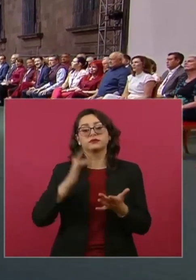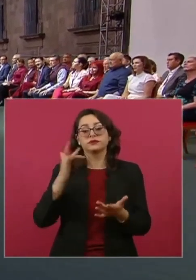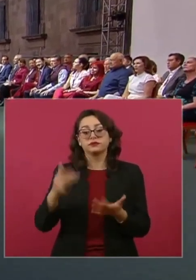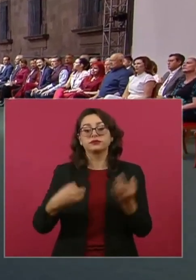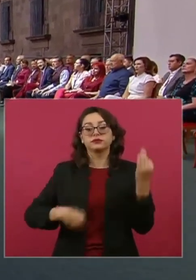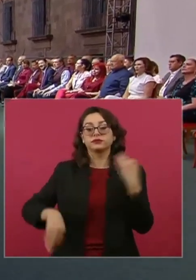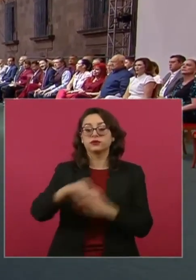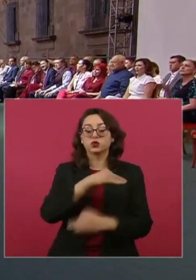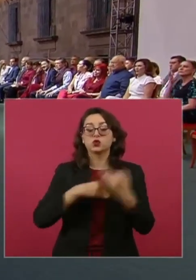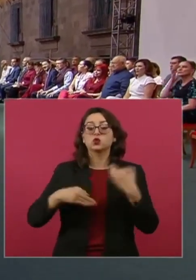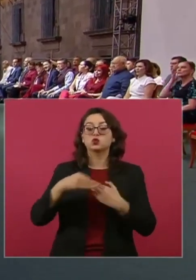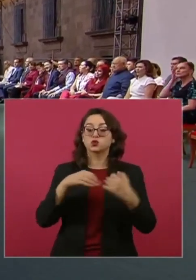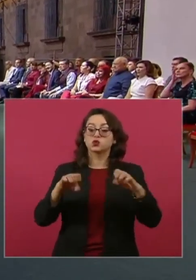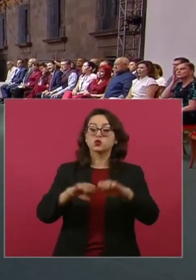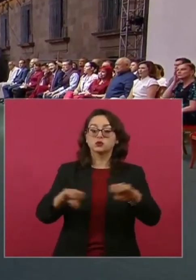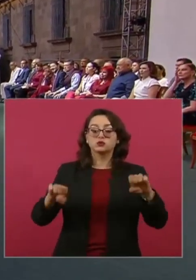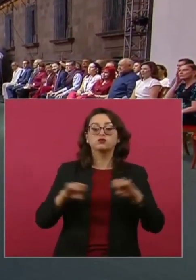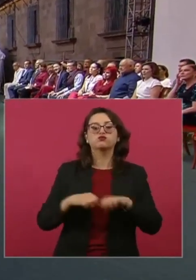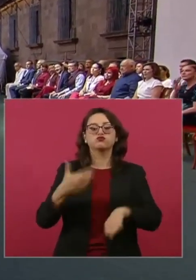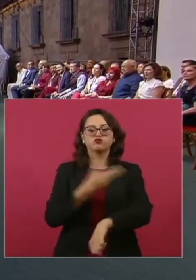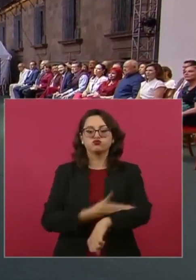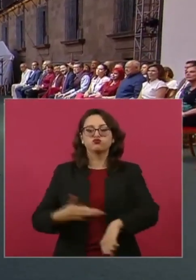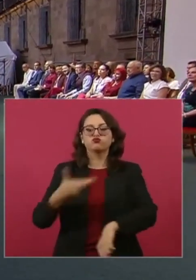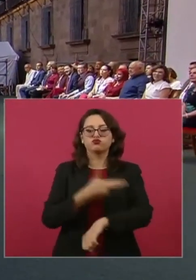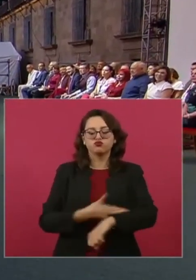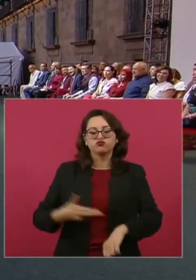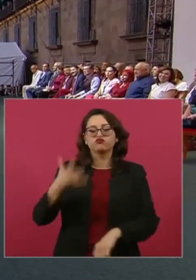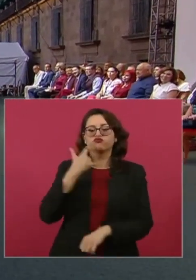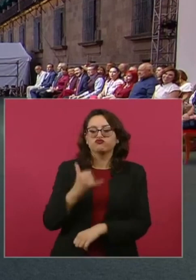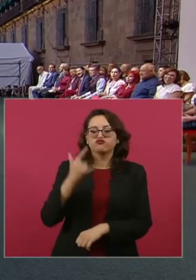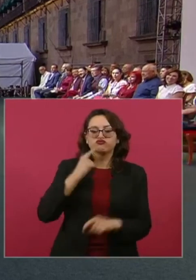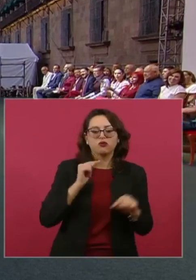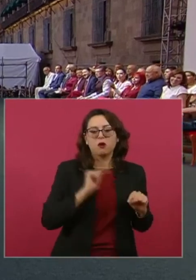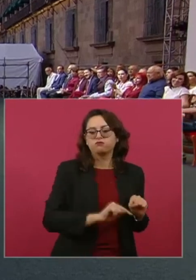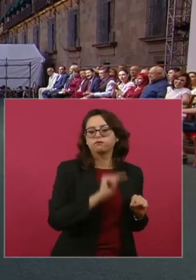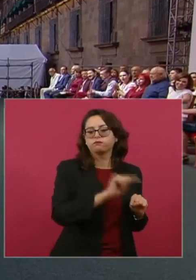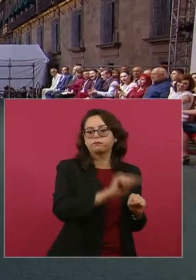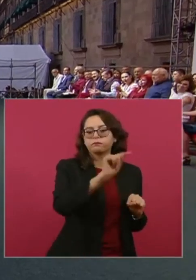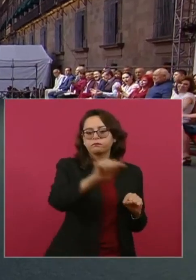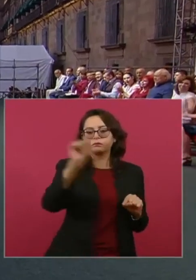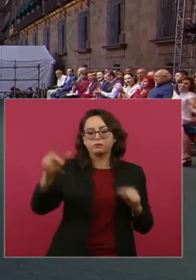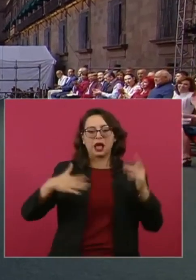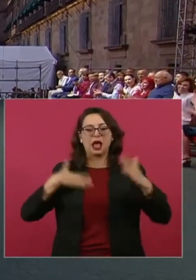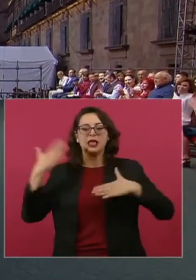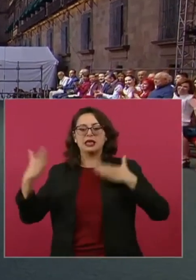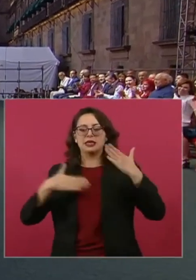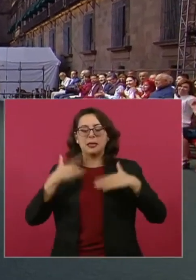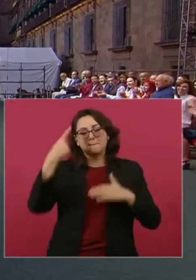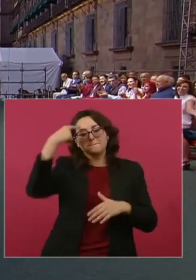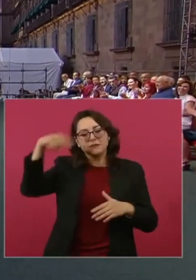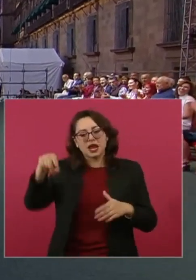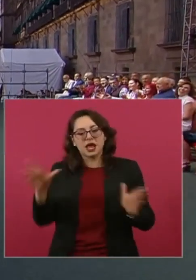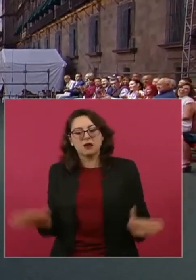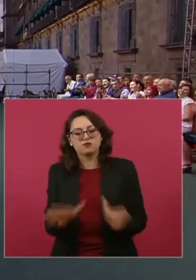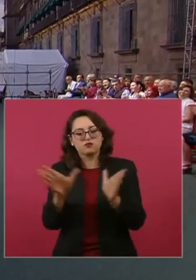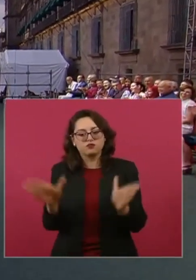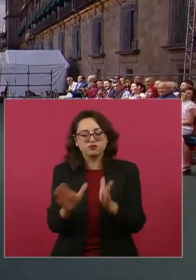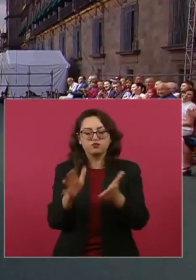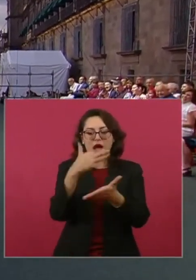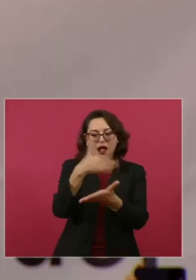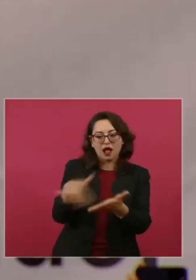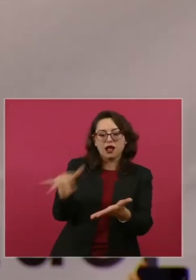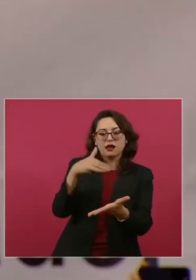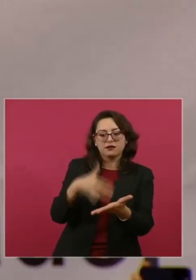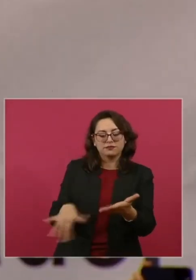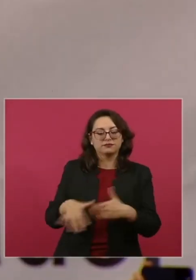organizan y llevan a cabo I los fandangos por la lectura. Entre otros those that are helping us grow y otras, our,